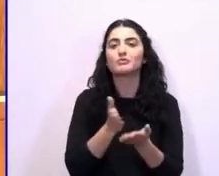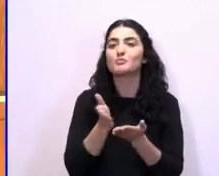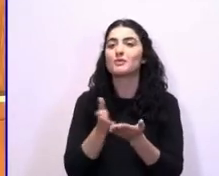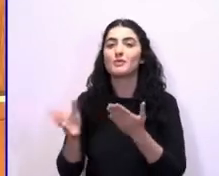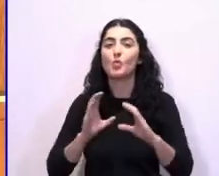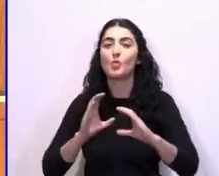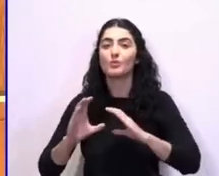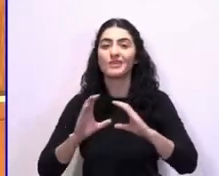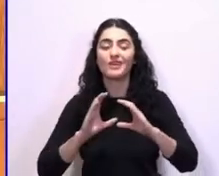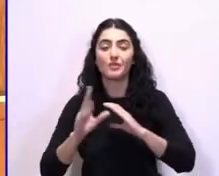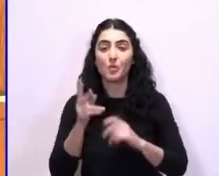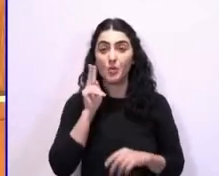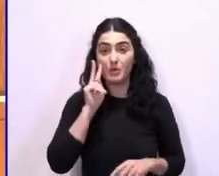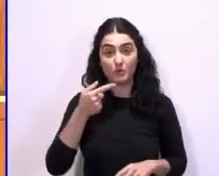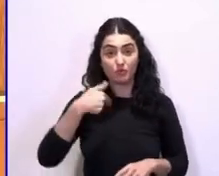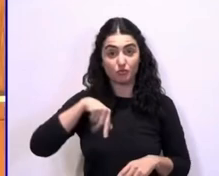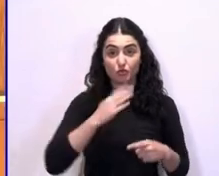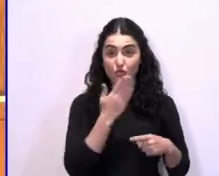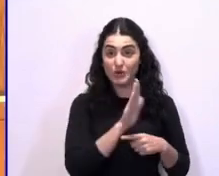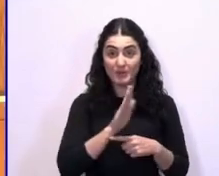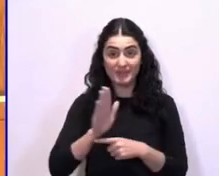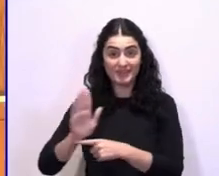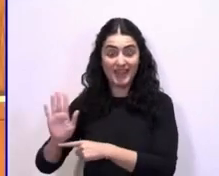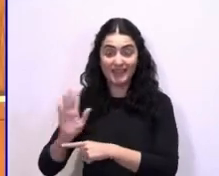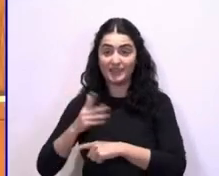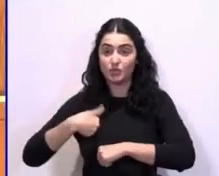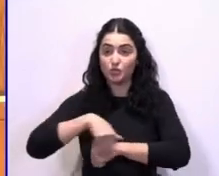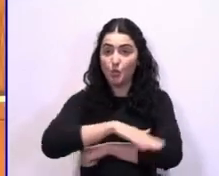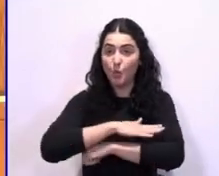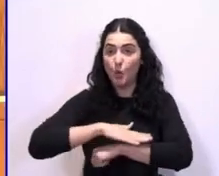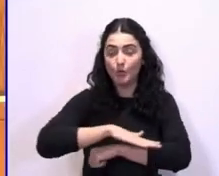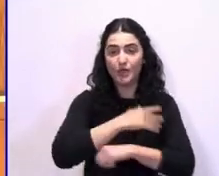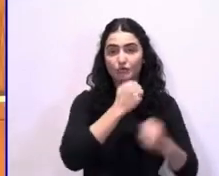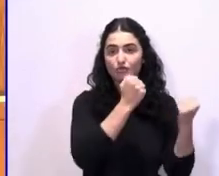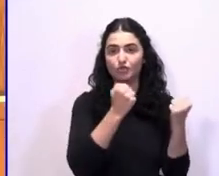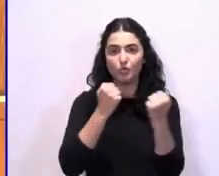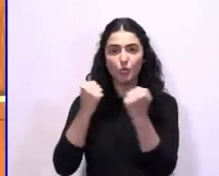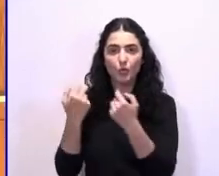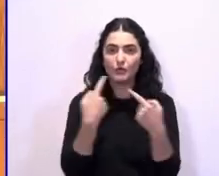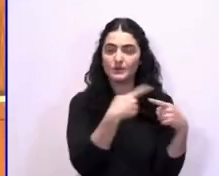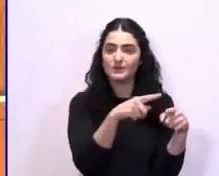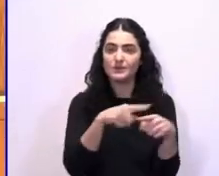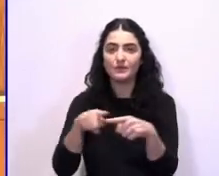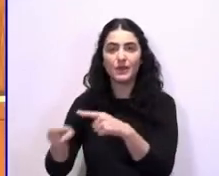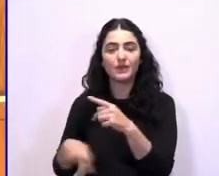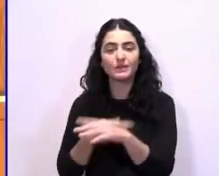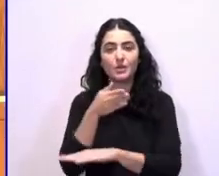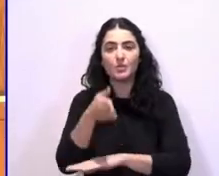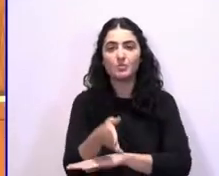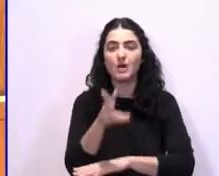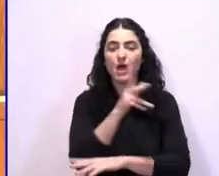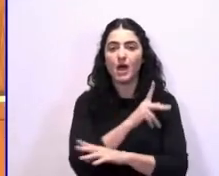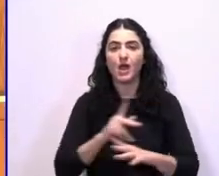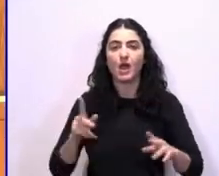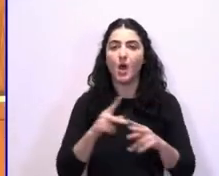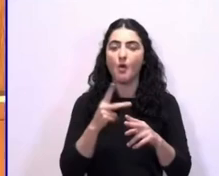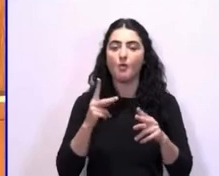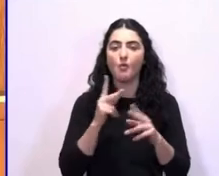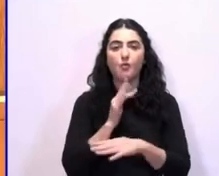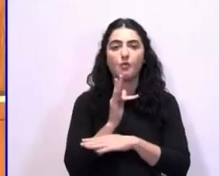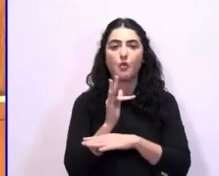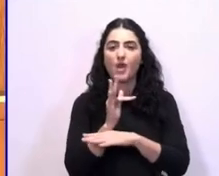y vemos cómo nuestros representantes en los gobiernos, en las distintas instituciones, acuden a funerales de Estado, a procesiones,